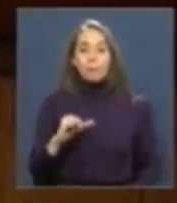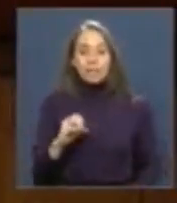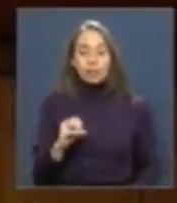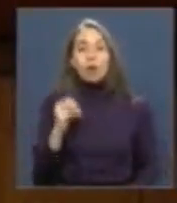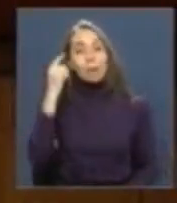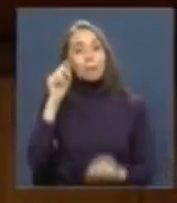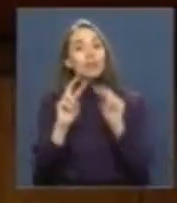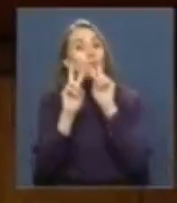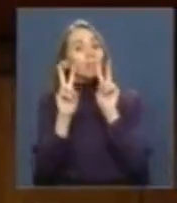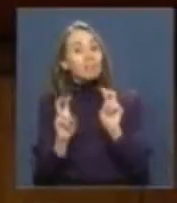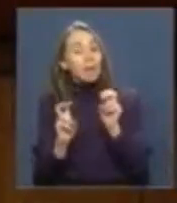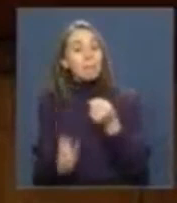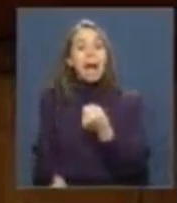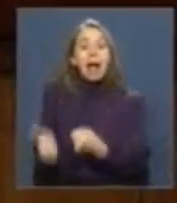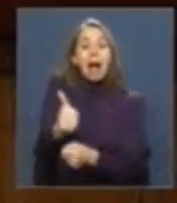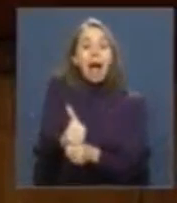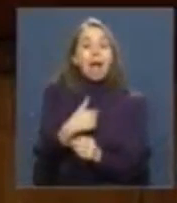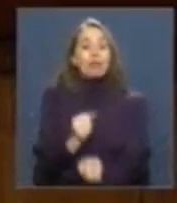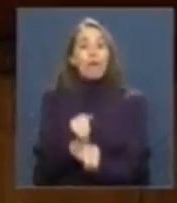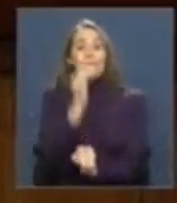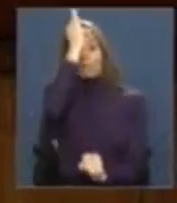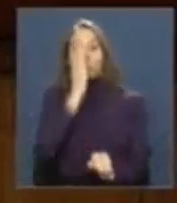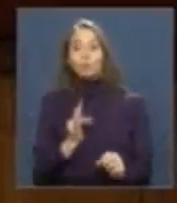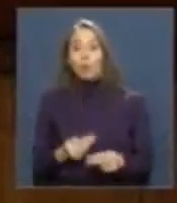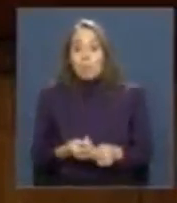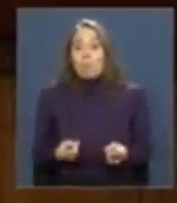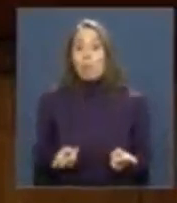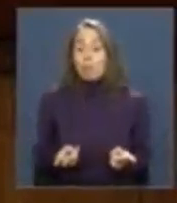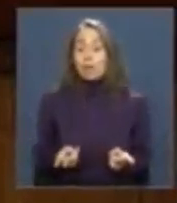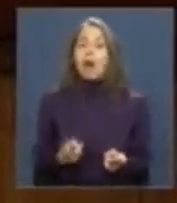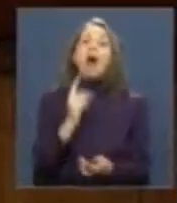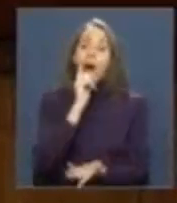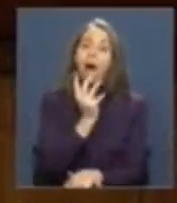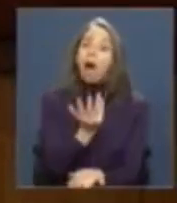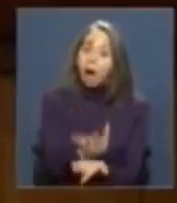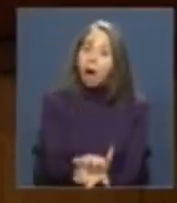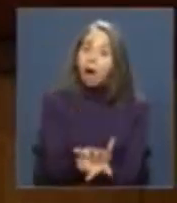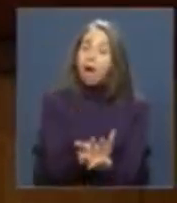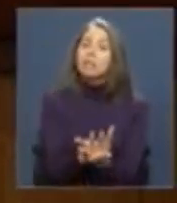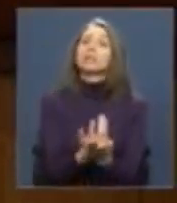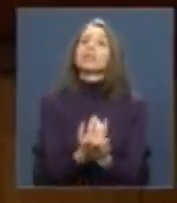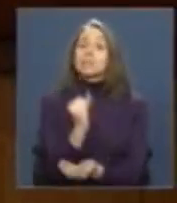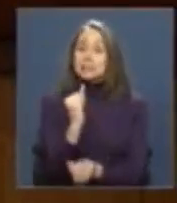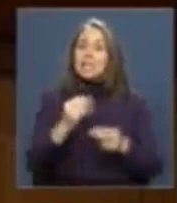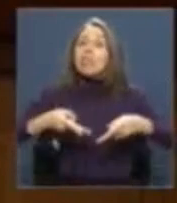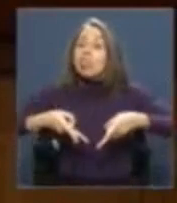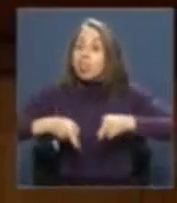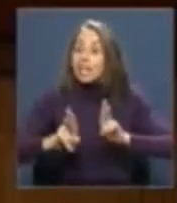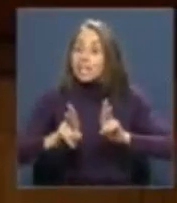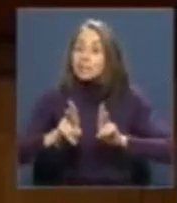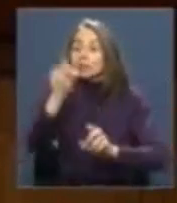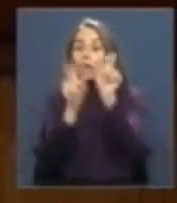o funciones públicas pese a que existen un derecho a la ciudadanía